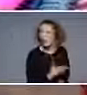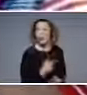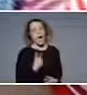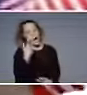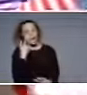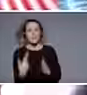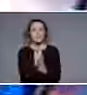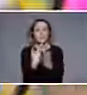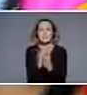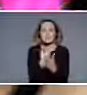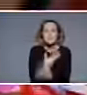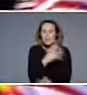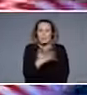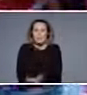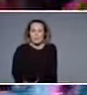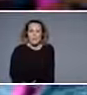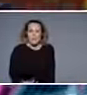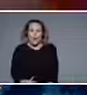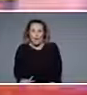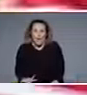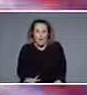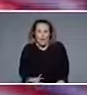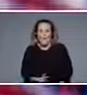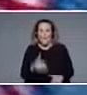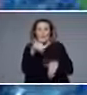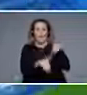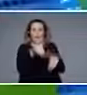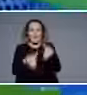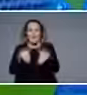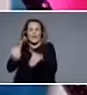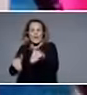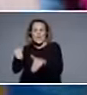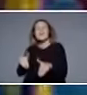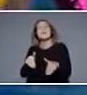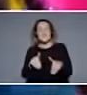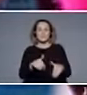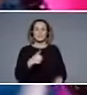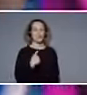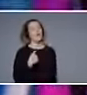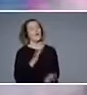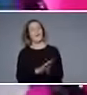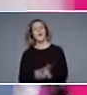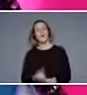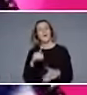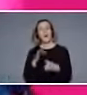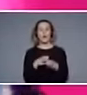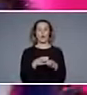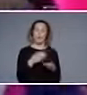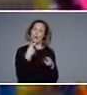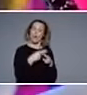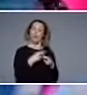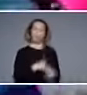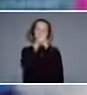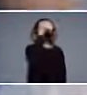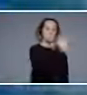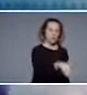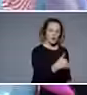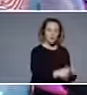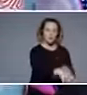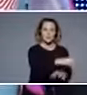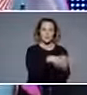me explicas por qué en las votaciones yo voto a mi partido, pero